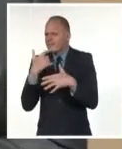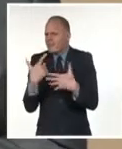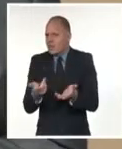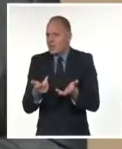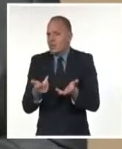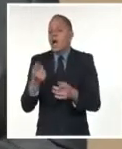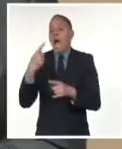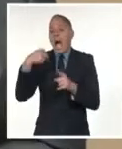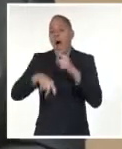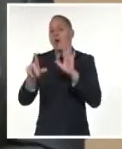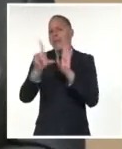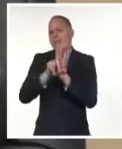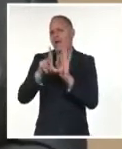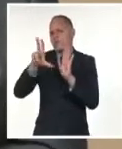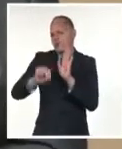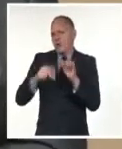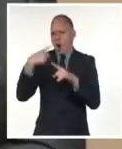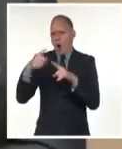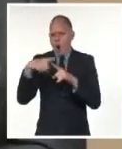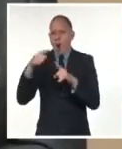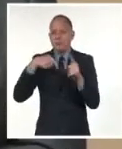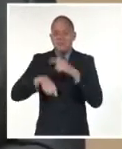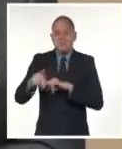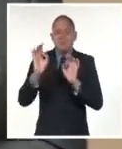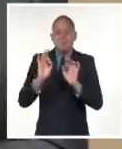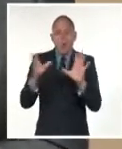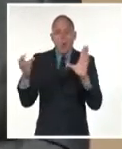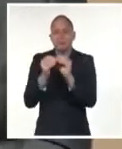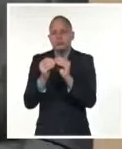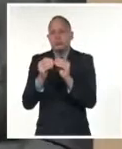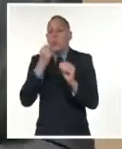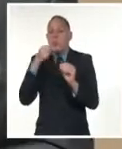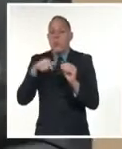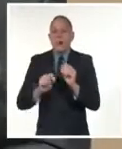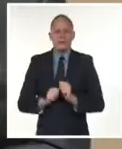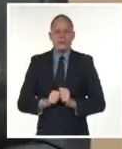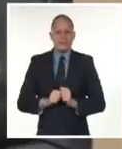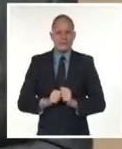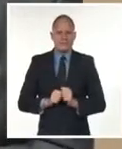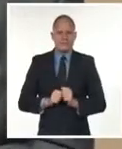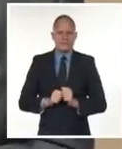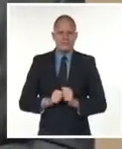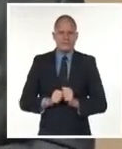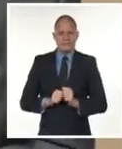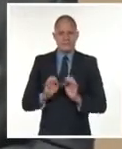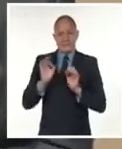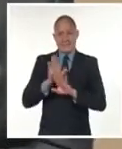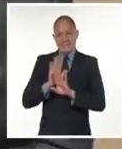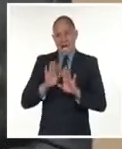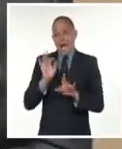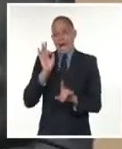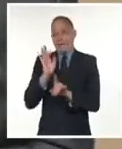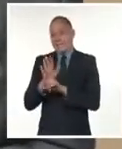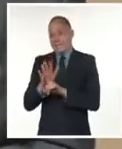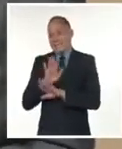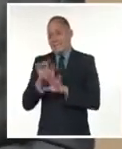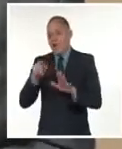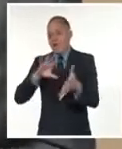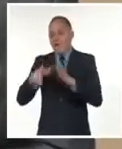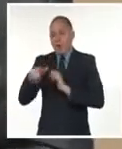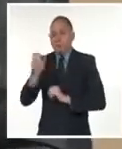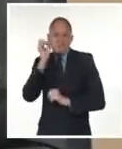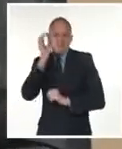desarrollando y las leyes que van asociadas a esas políticas públicas, que son la respuesta al ejercicio de normación creativa